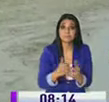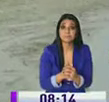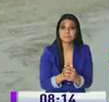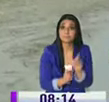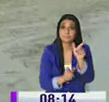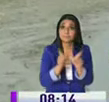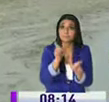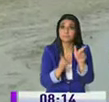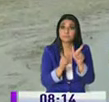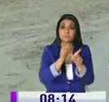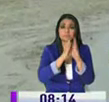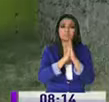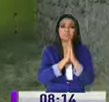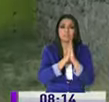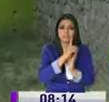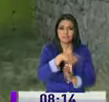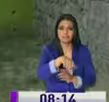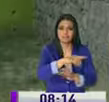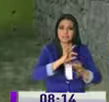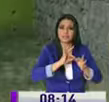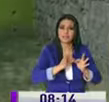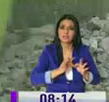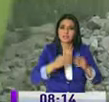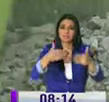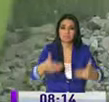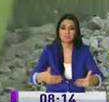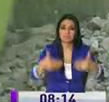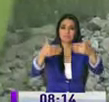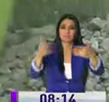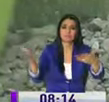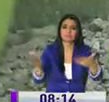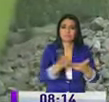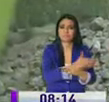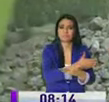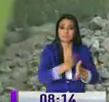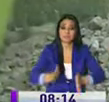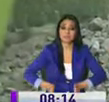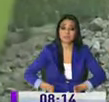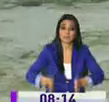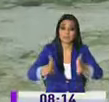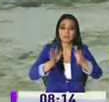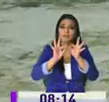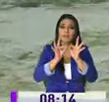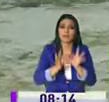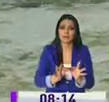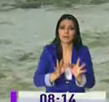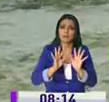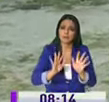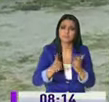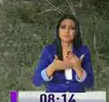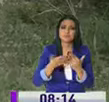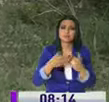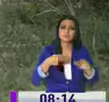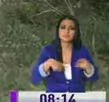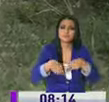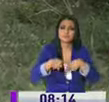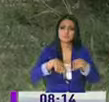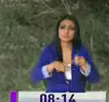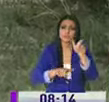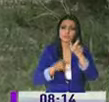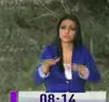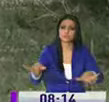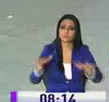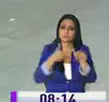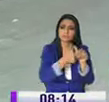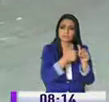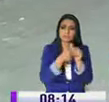quienes viven en la parroquia de calderón es el retiro de la pared y la intervención de la calle con lo cual se facilitaría el tránsito de quienes viven en